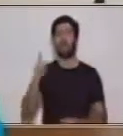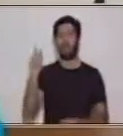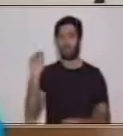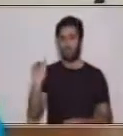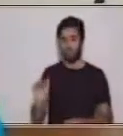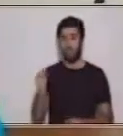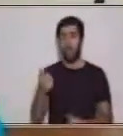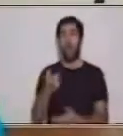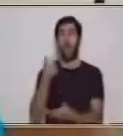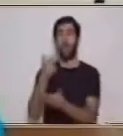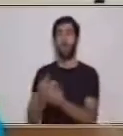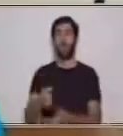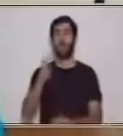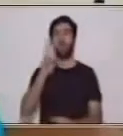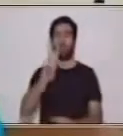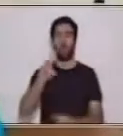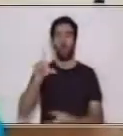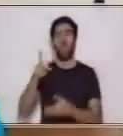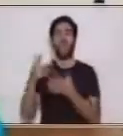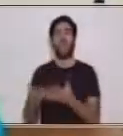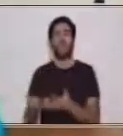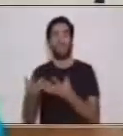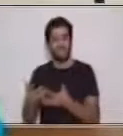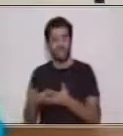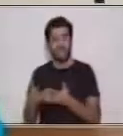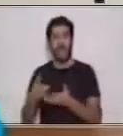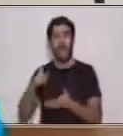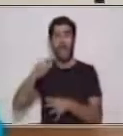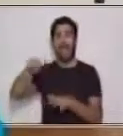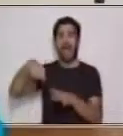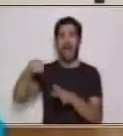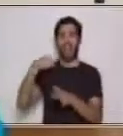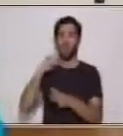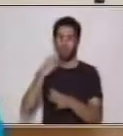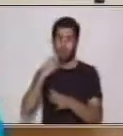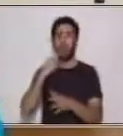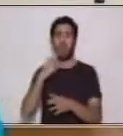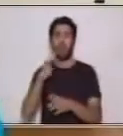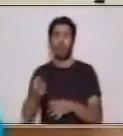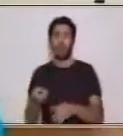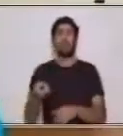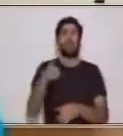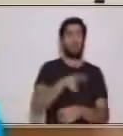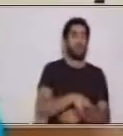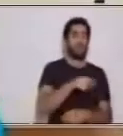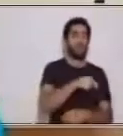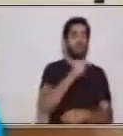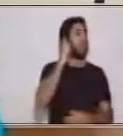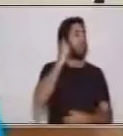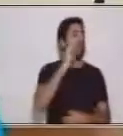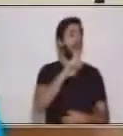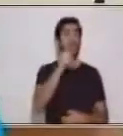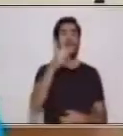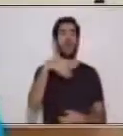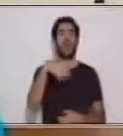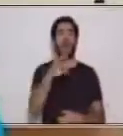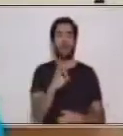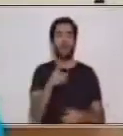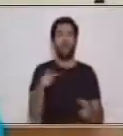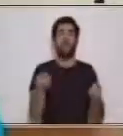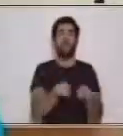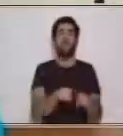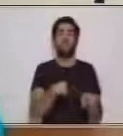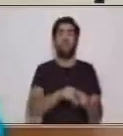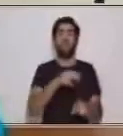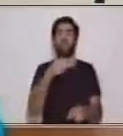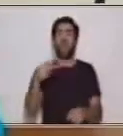compró 2 libras de azúcar. ¿A cuántos gramos equivale lo que compró? ¿A cuántos gramos? Bueno, vamos a